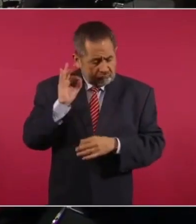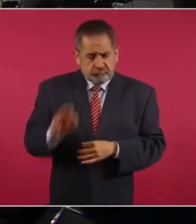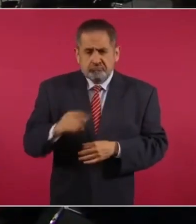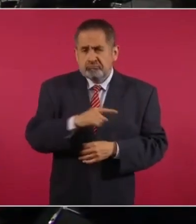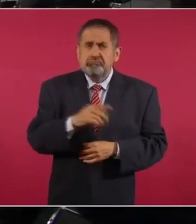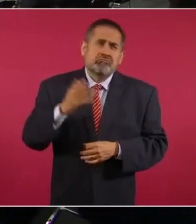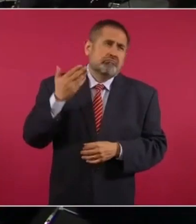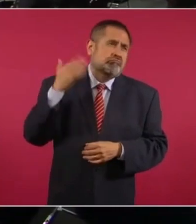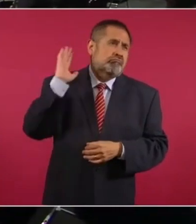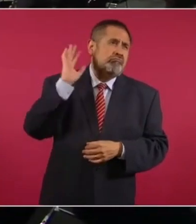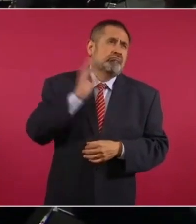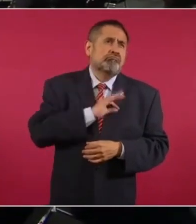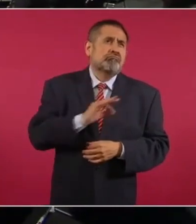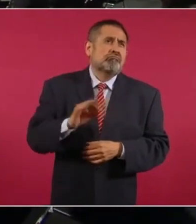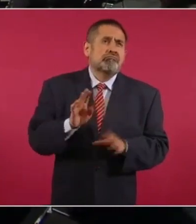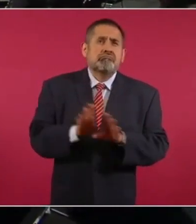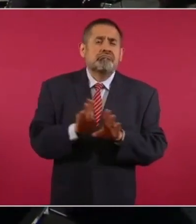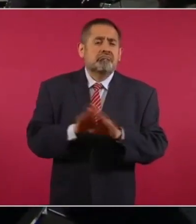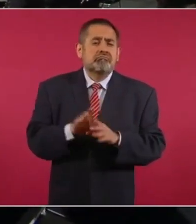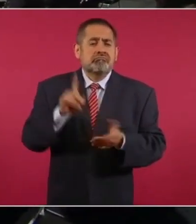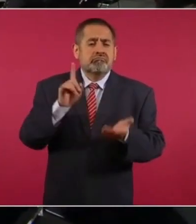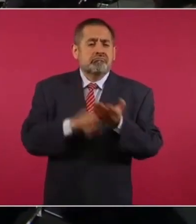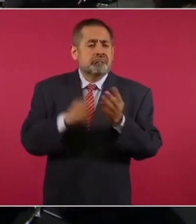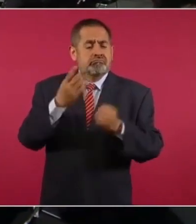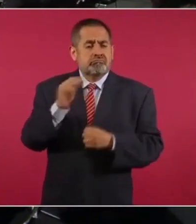Esto allá como en